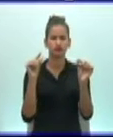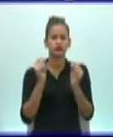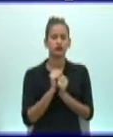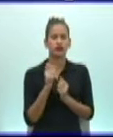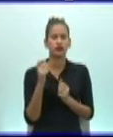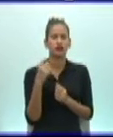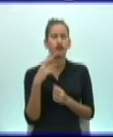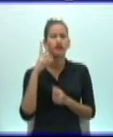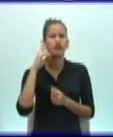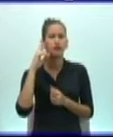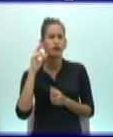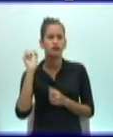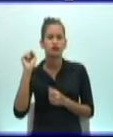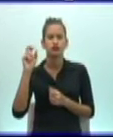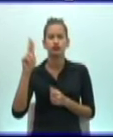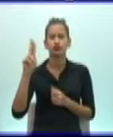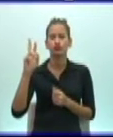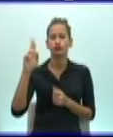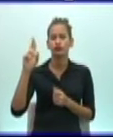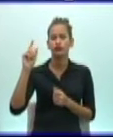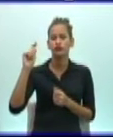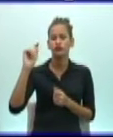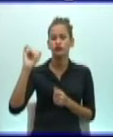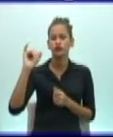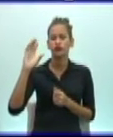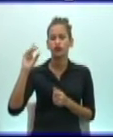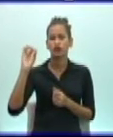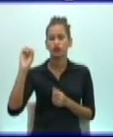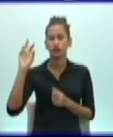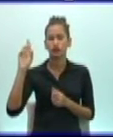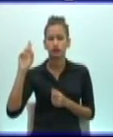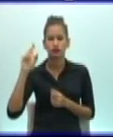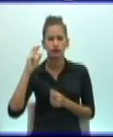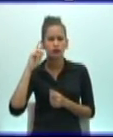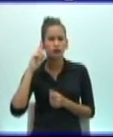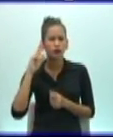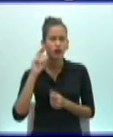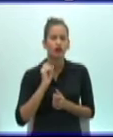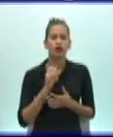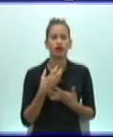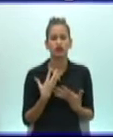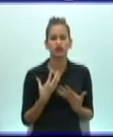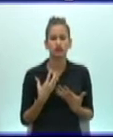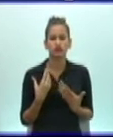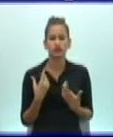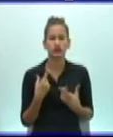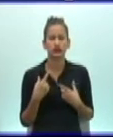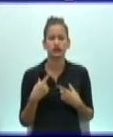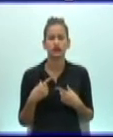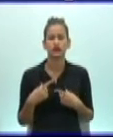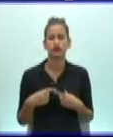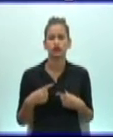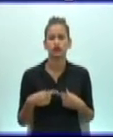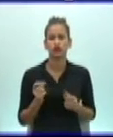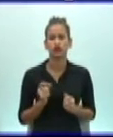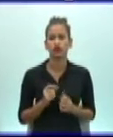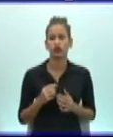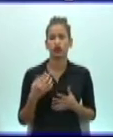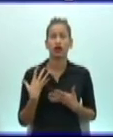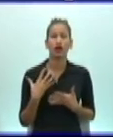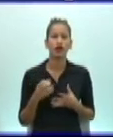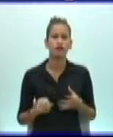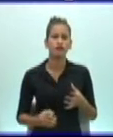esa especie que, de objeto que sirve para expulsar, para que brote el agua desde lo